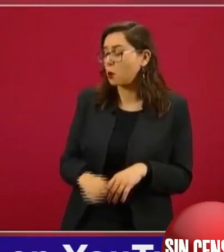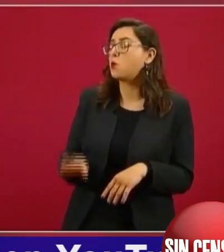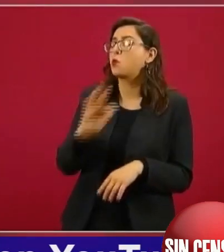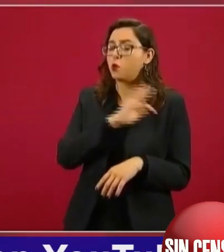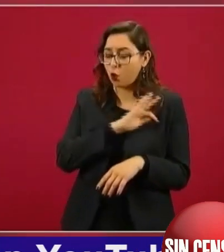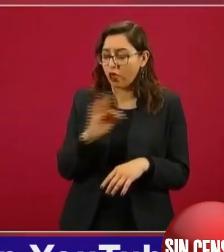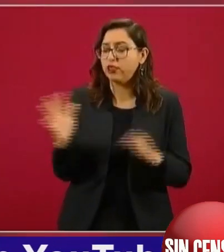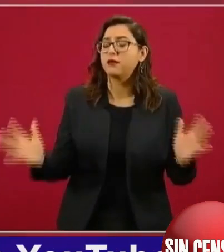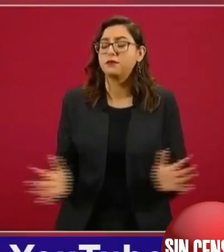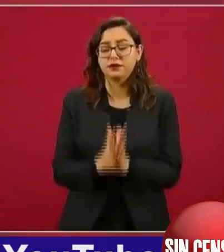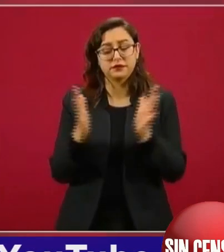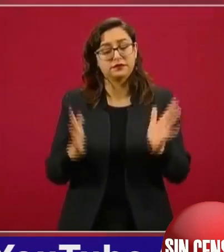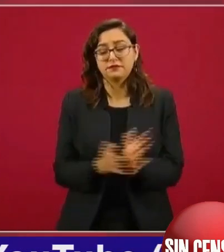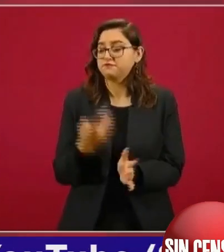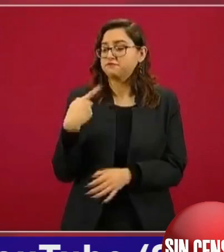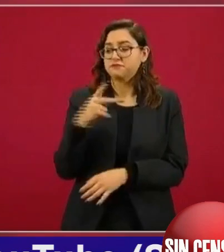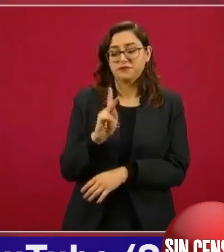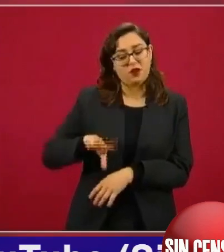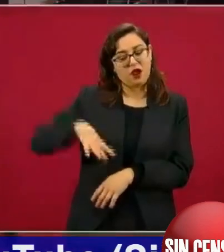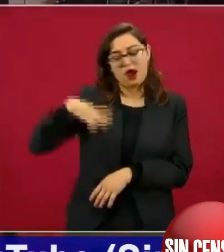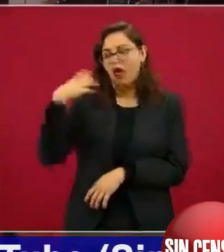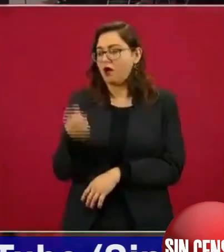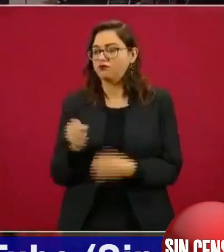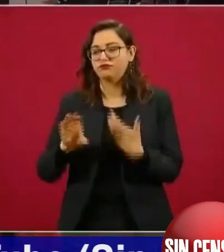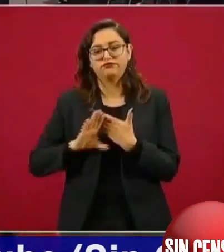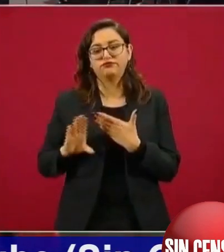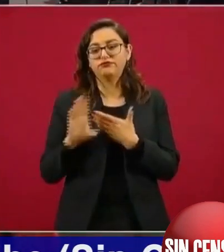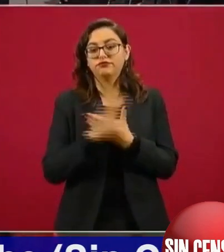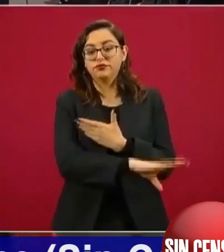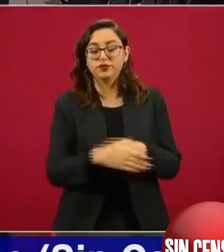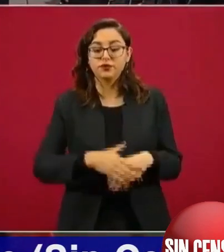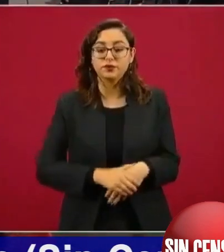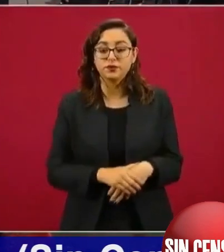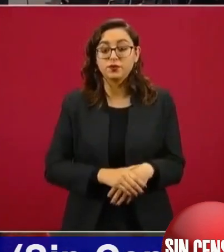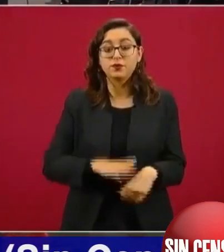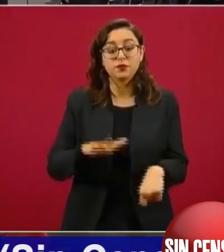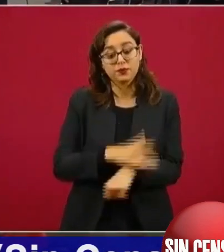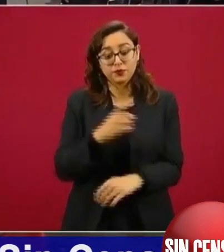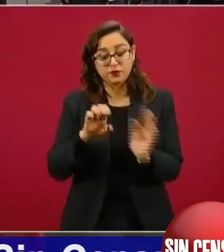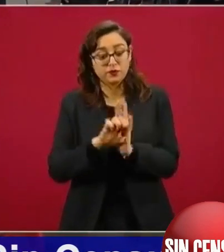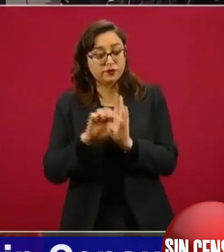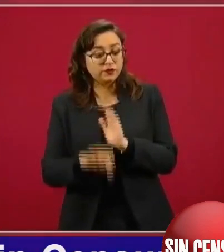Porque, por ejemplo, Iberdrola se convirtió en un monopolio